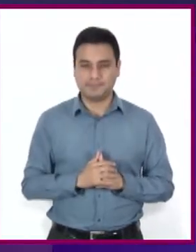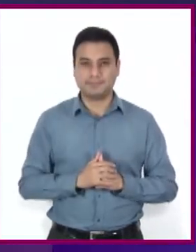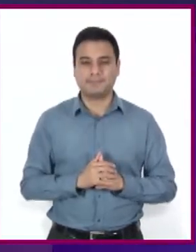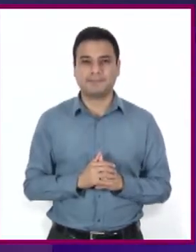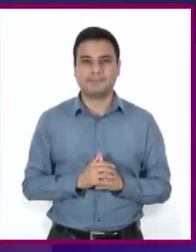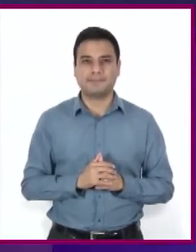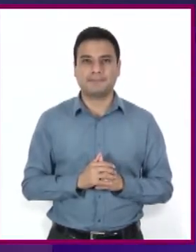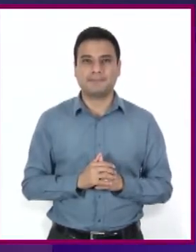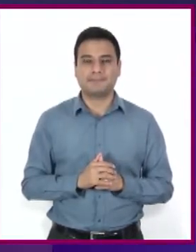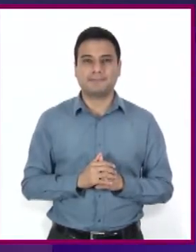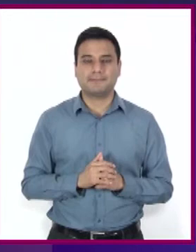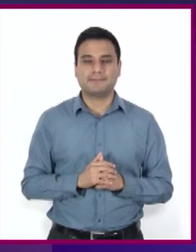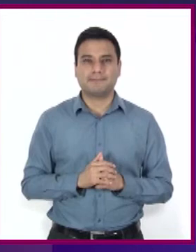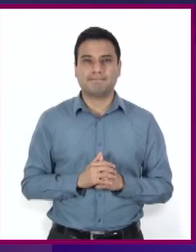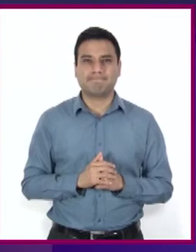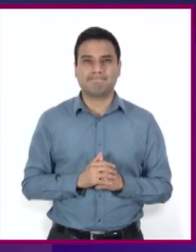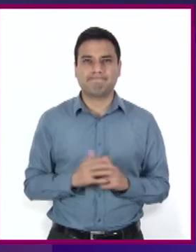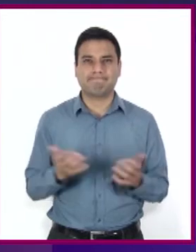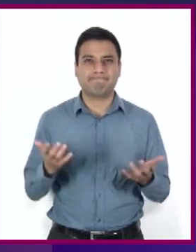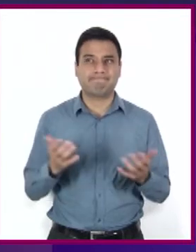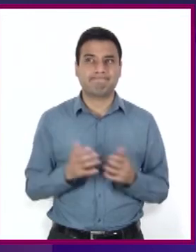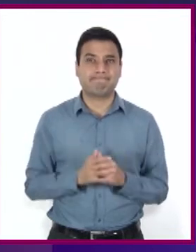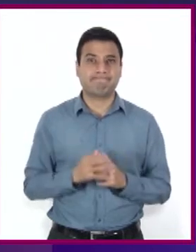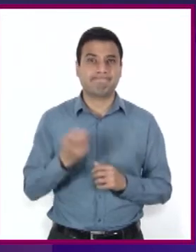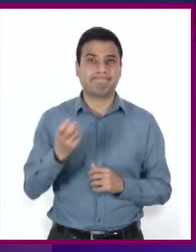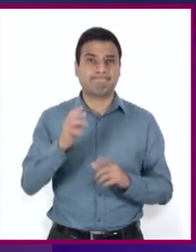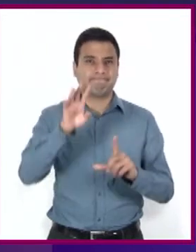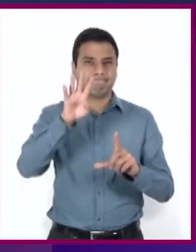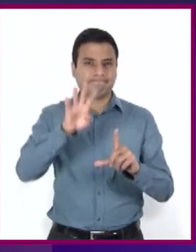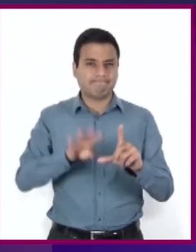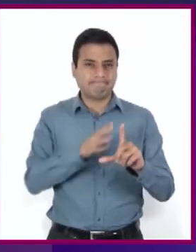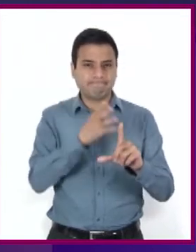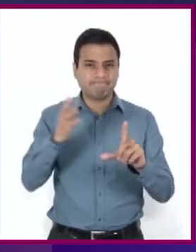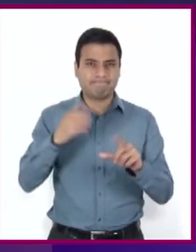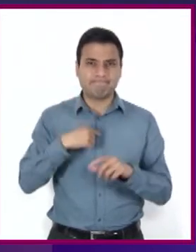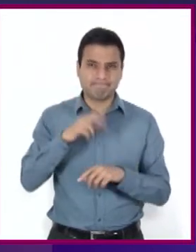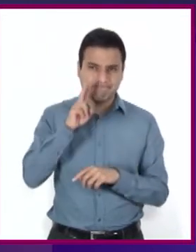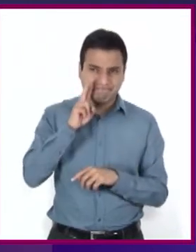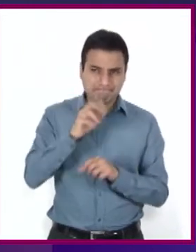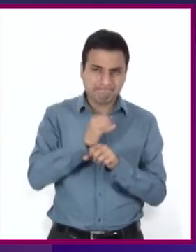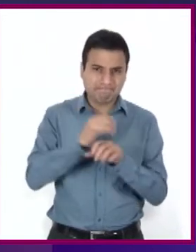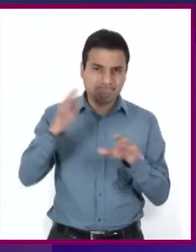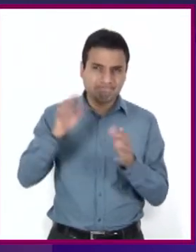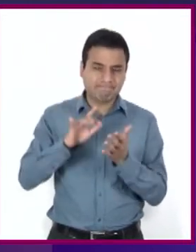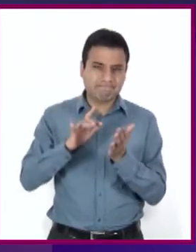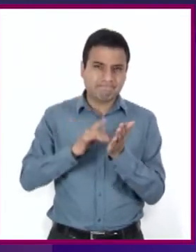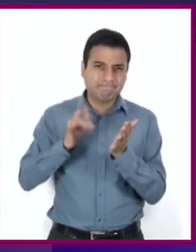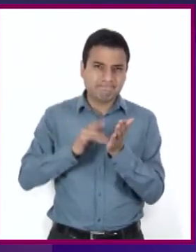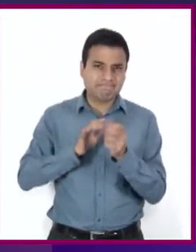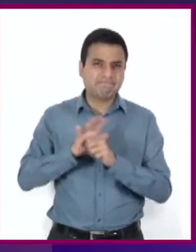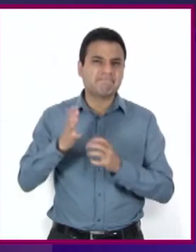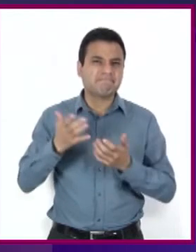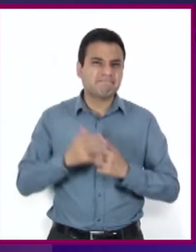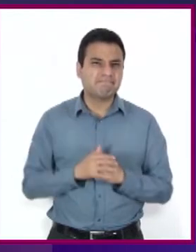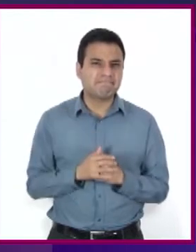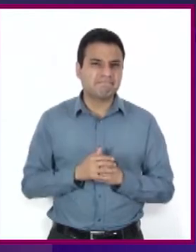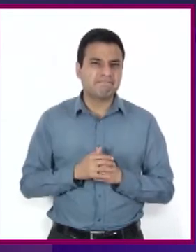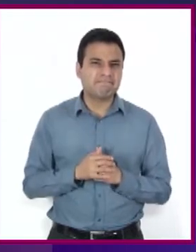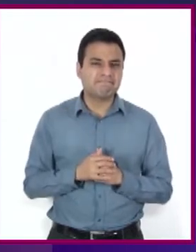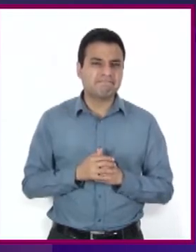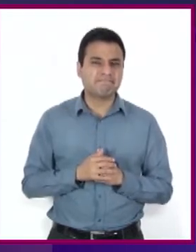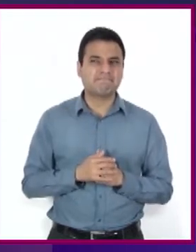¿Qué datos podemos obtener a partir de esta gráfica? Viendo sus características, ¿pueden decir